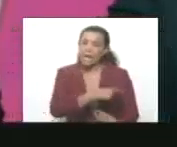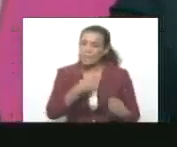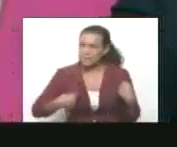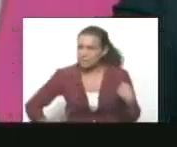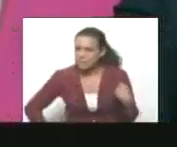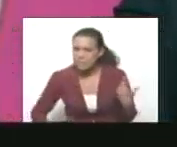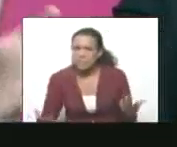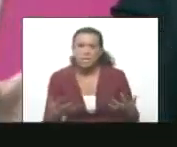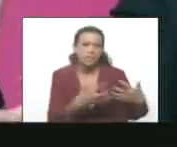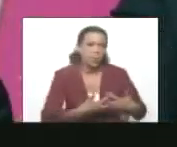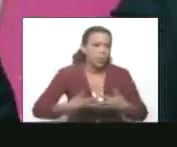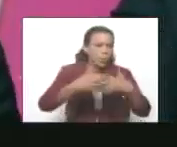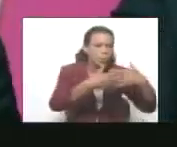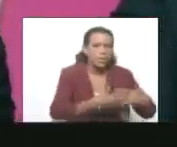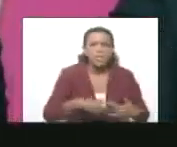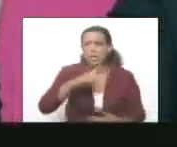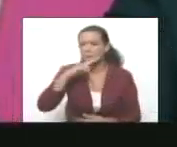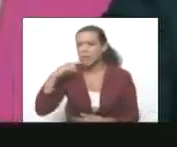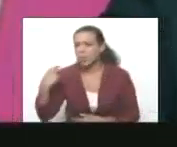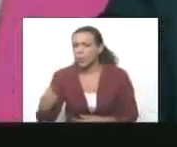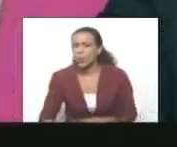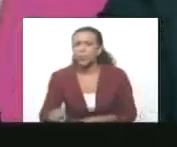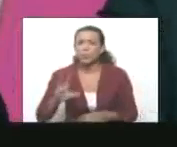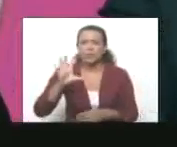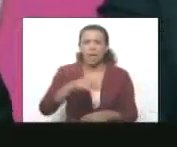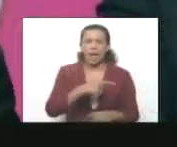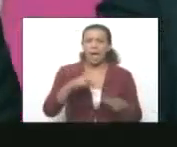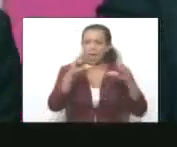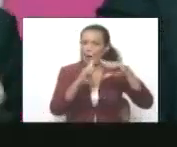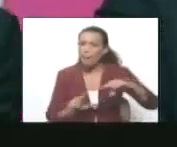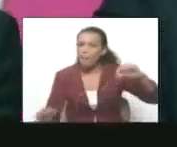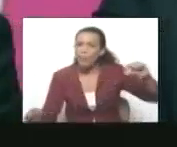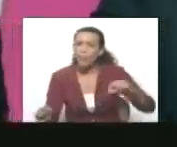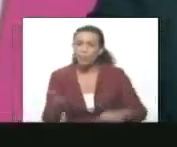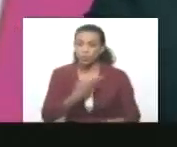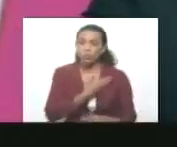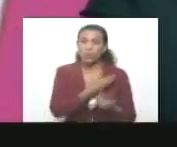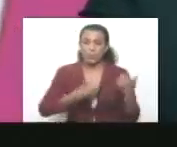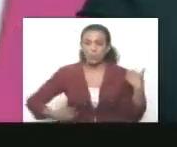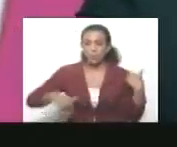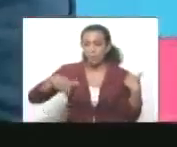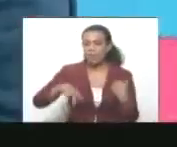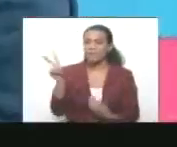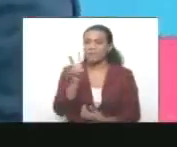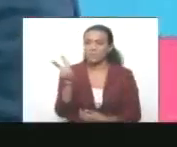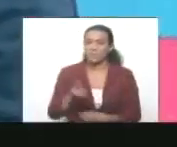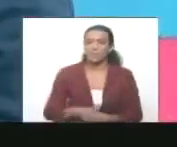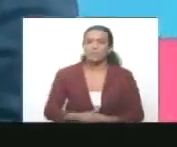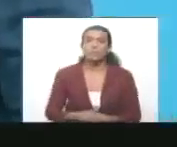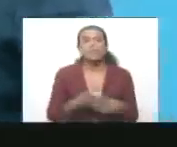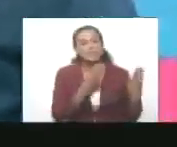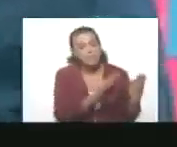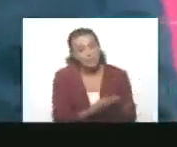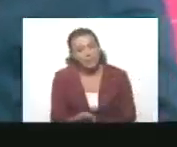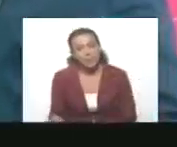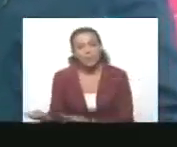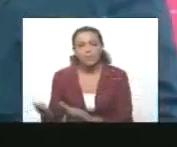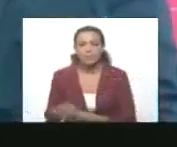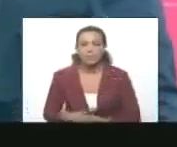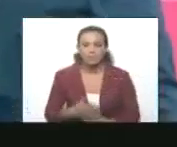de Estados Unidos, hay Musiat de Rusia, hay Musiat de Japón. Correcto. Y yo soy el presidente de Musiat de Venezuela. Bueno, siempre bienvenido, Ali